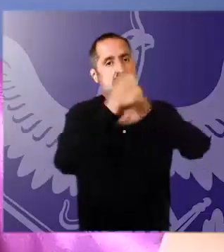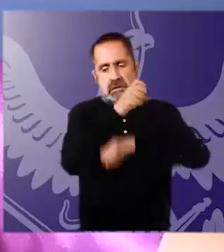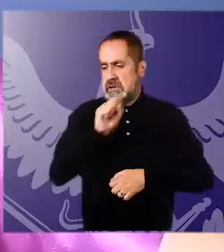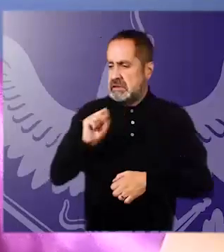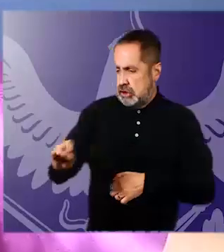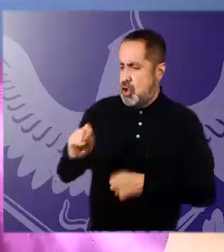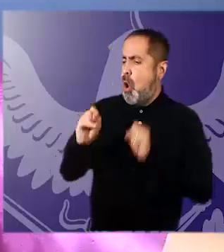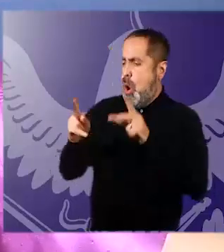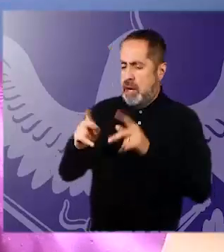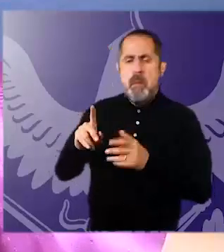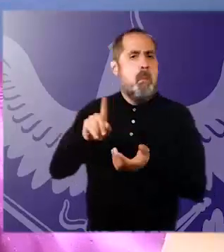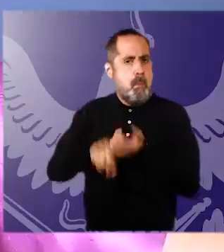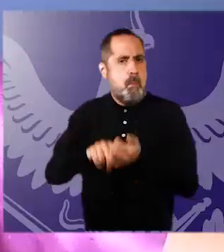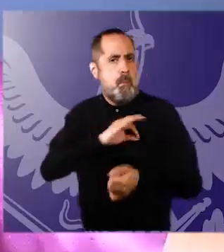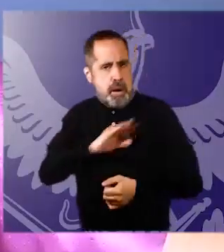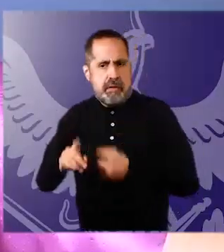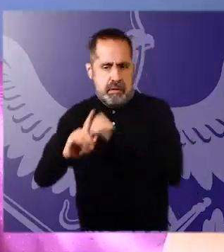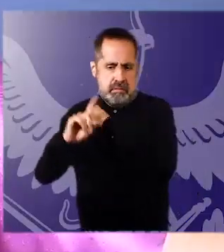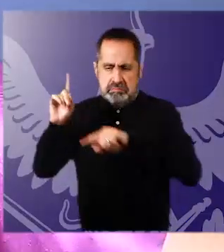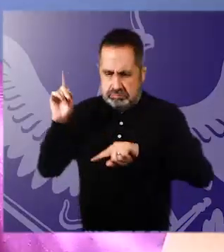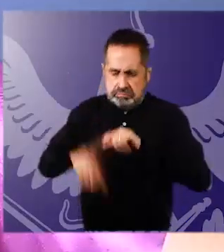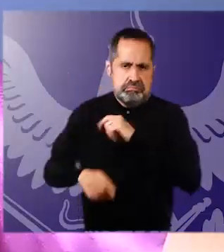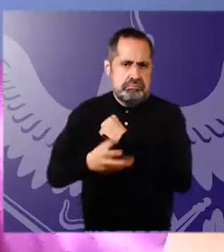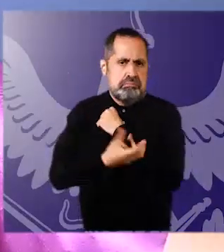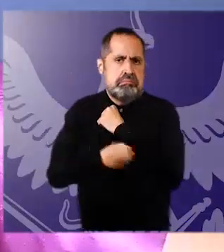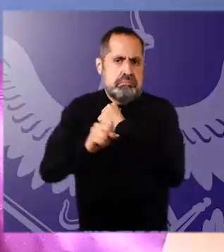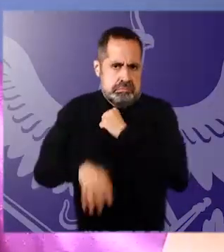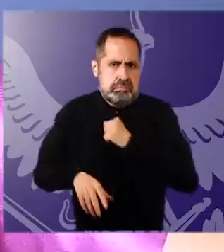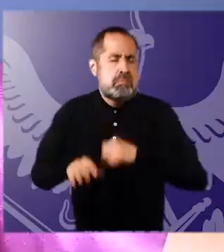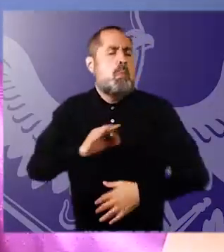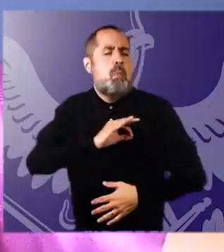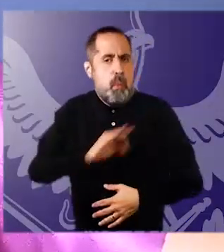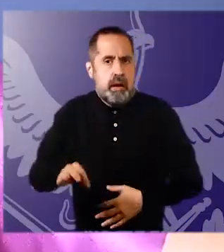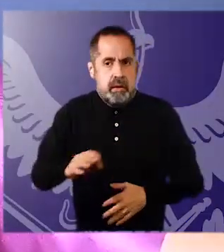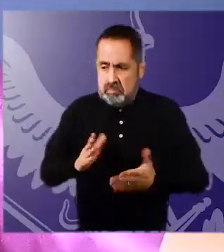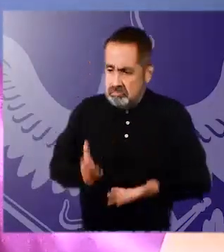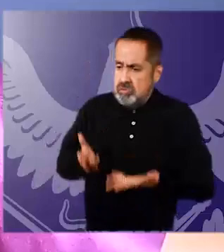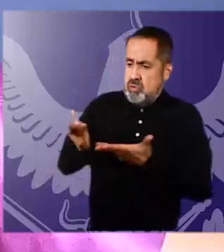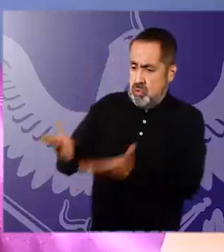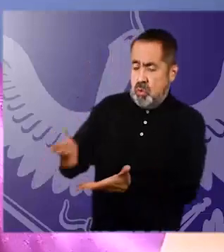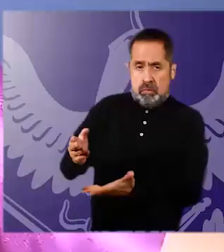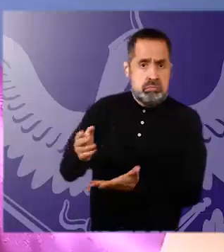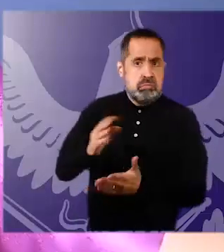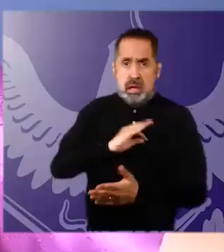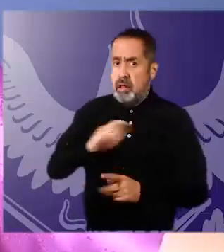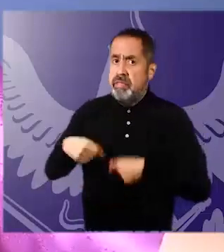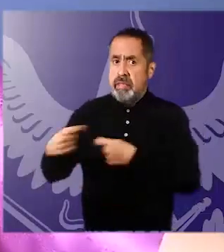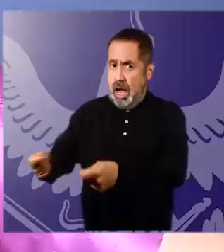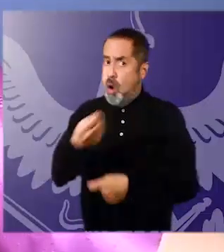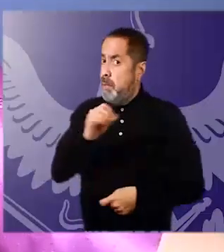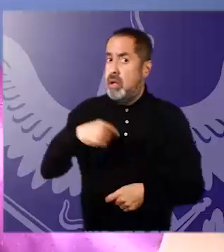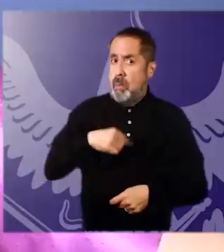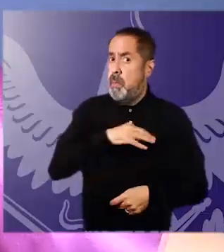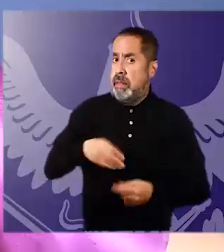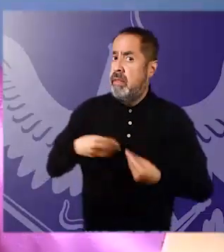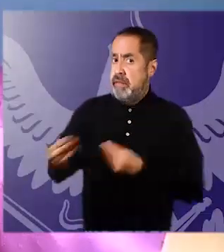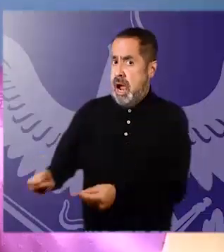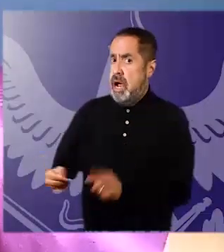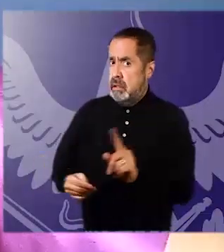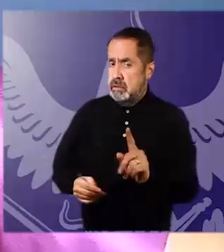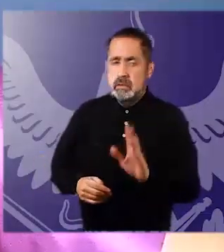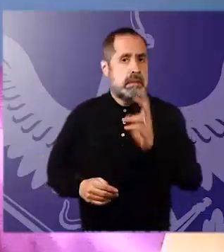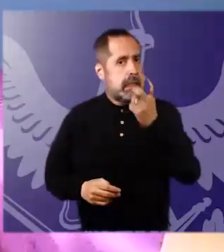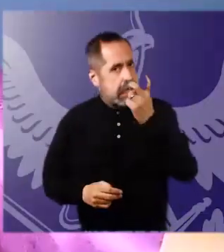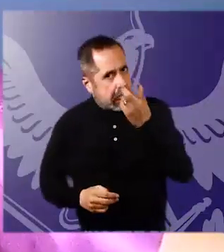las 32 entidades federativas y es una obligación para los servicios de salud ofertarla. Es